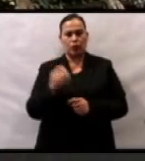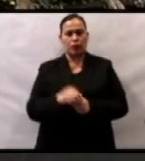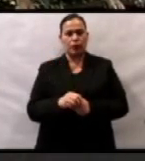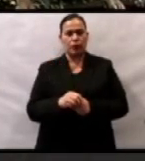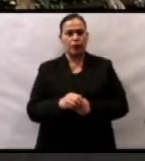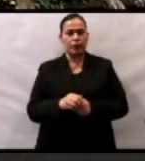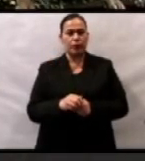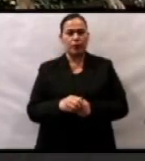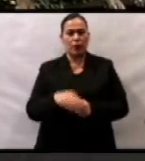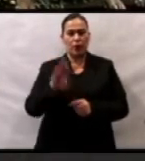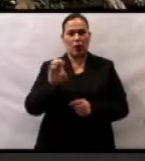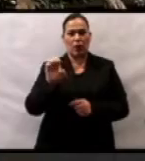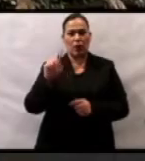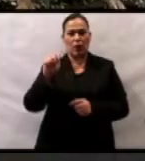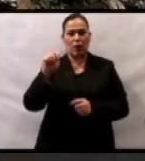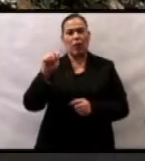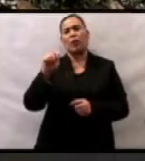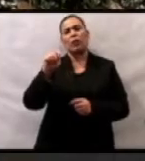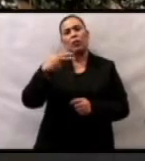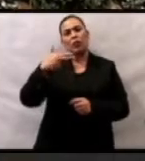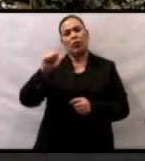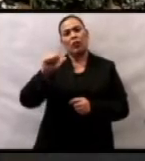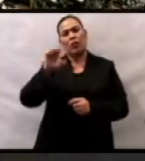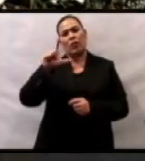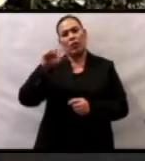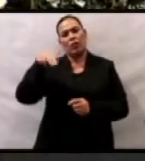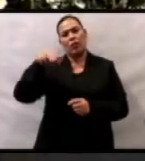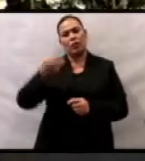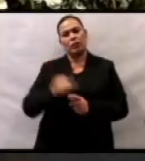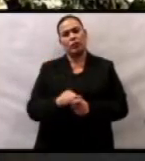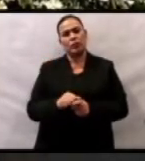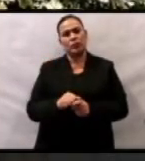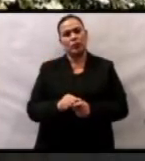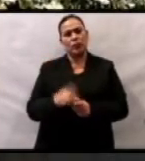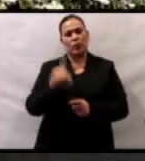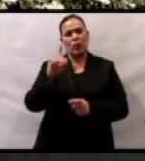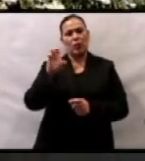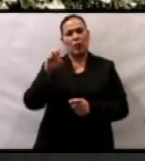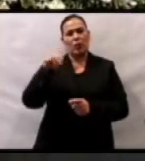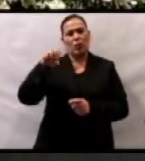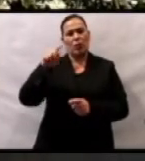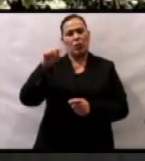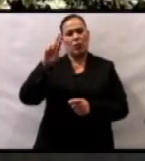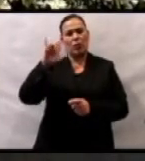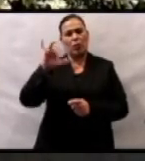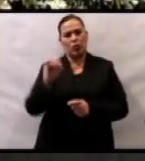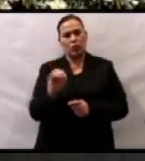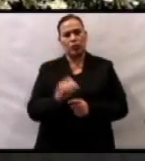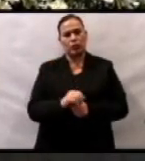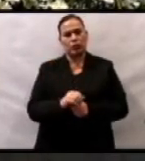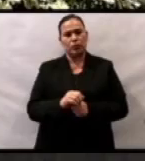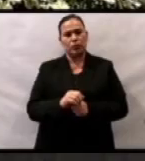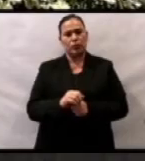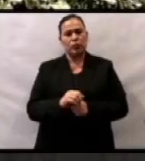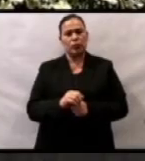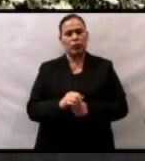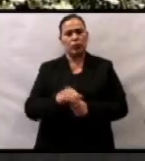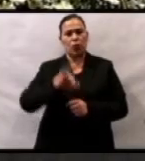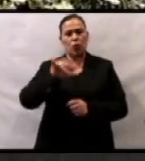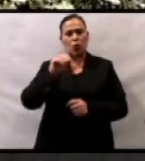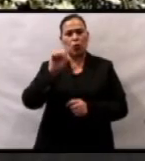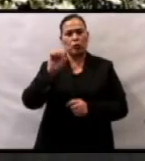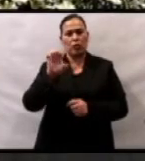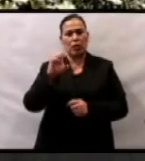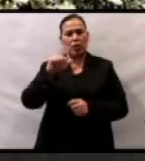Gutiérrez. Presente. Ciudadana Rosalina Espinosa Martínez. Presente. Ciudadano Clemente Tejeda Miranda. Ciudadano José Antonio de